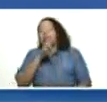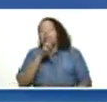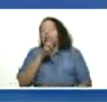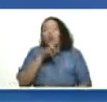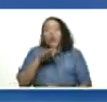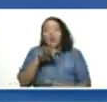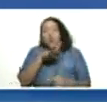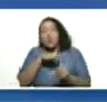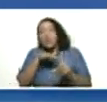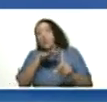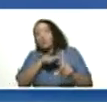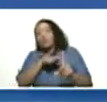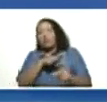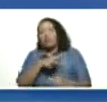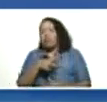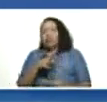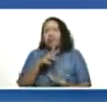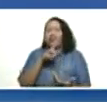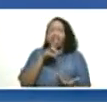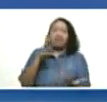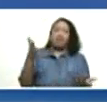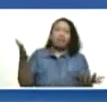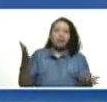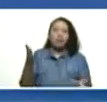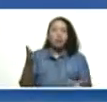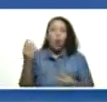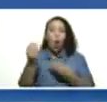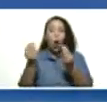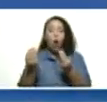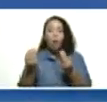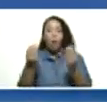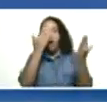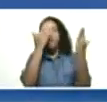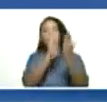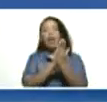perverso, absurdo, como fue el Frente